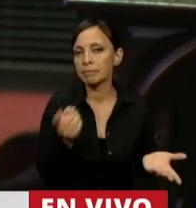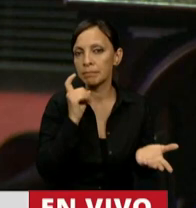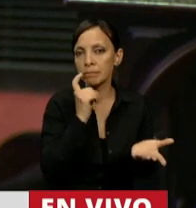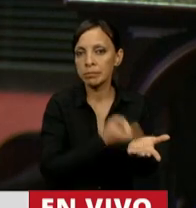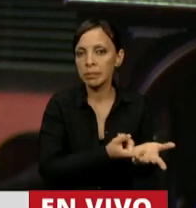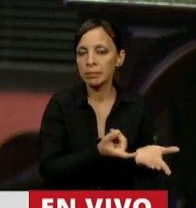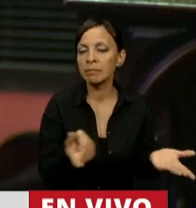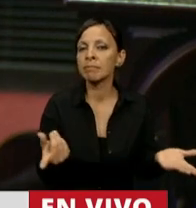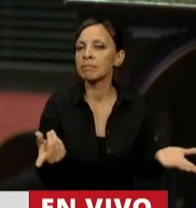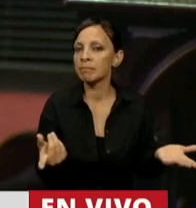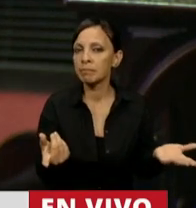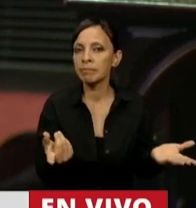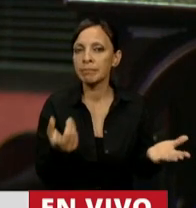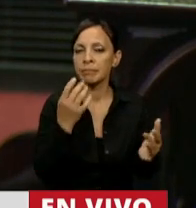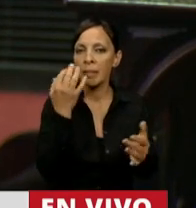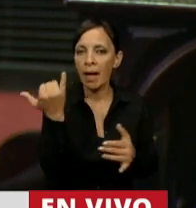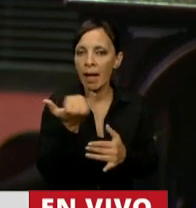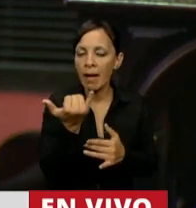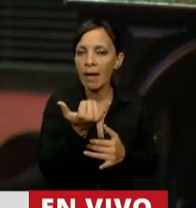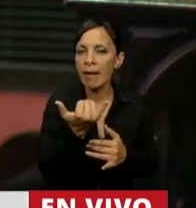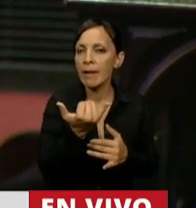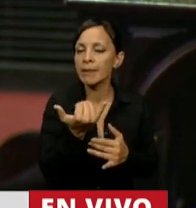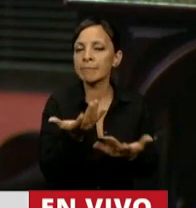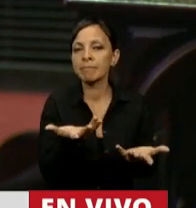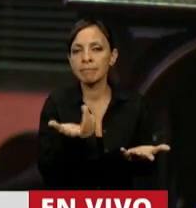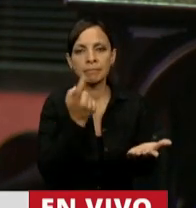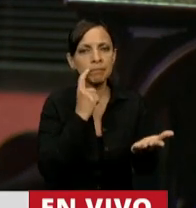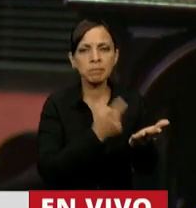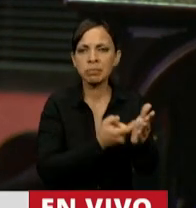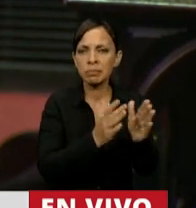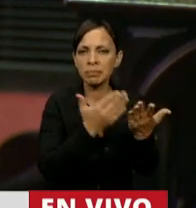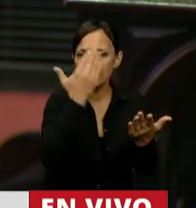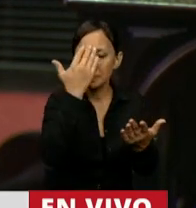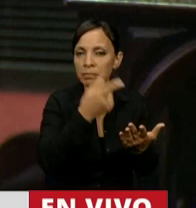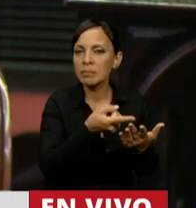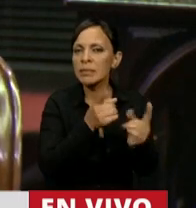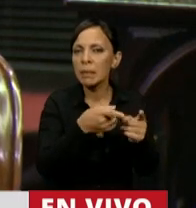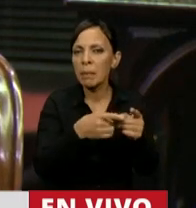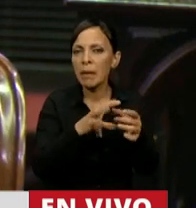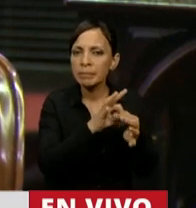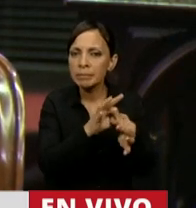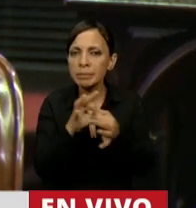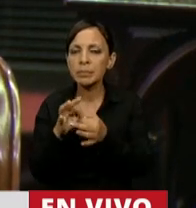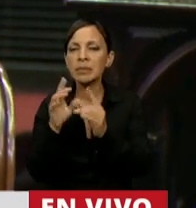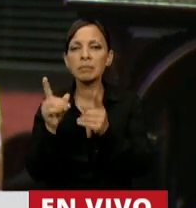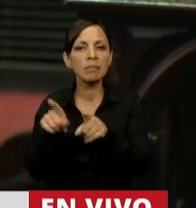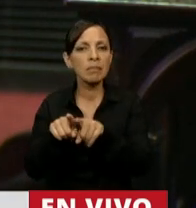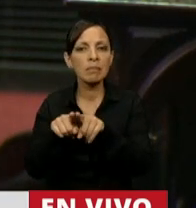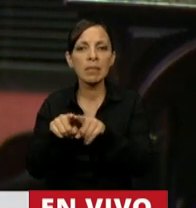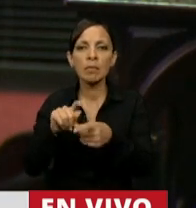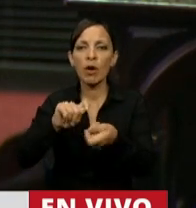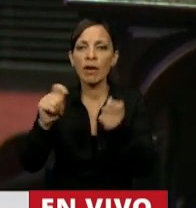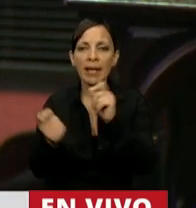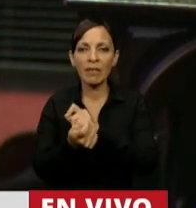Y es claramente una inconstitucionalidad sobreviniente de lo que fue la reforma del